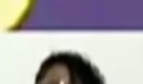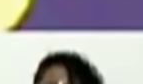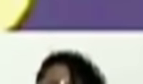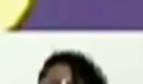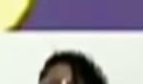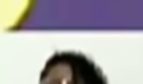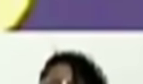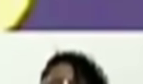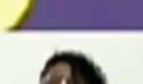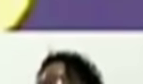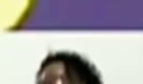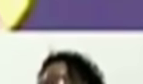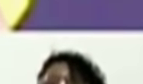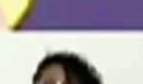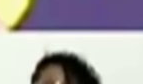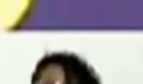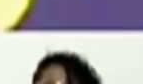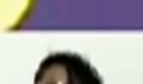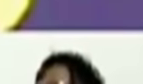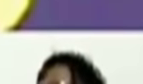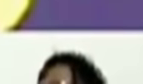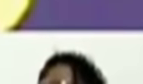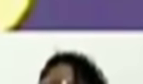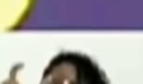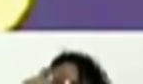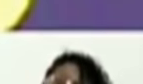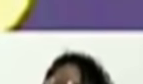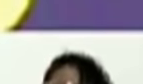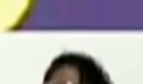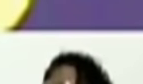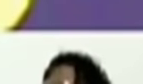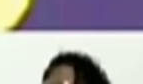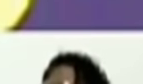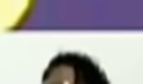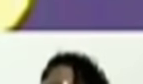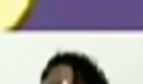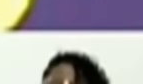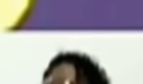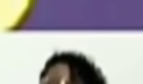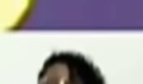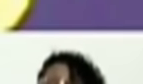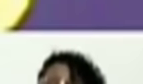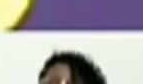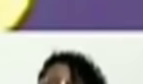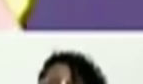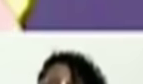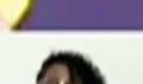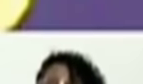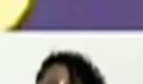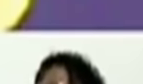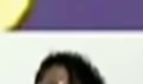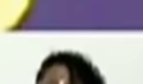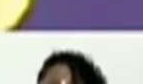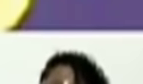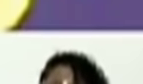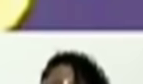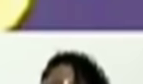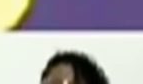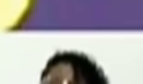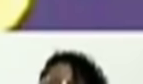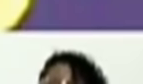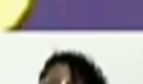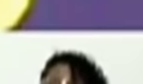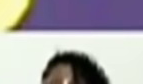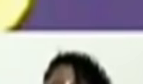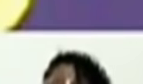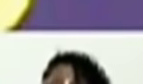Capriles Radosky, se estén inscribiendo en las sedes del Consejo Nacional Electoral, en ese mismo acto